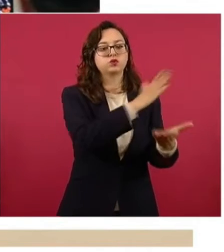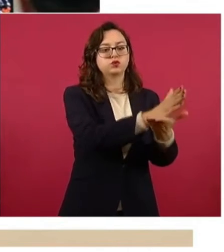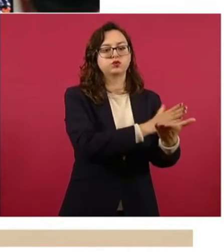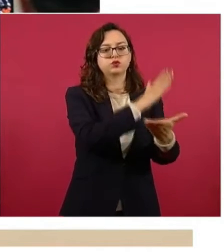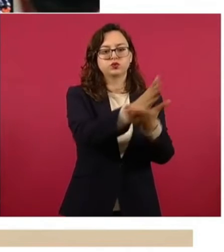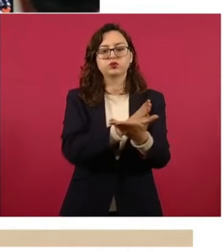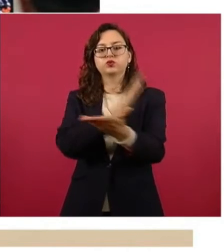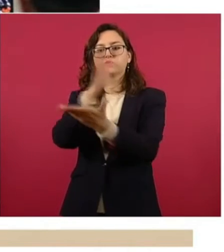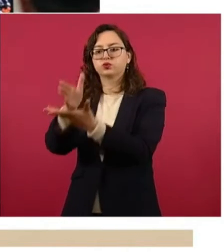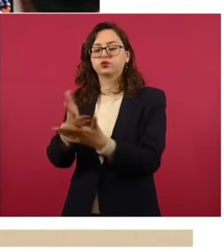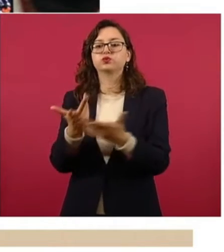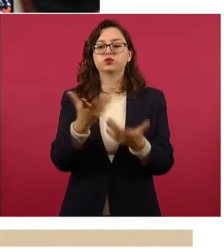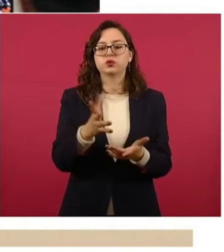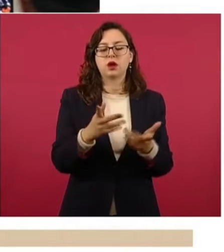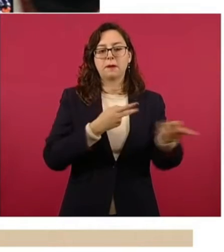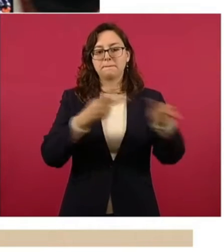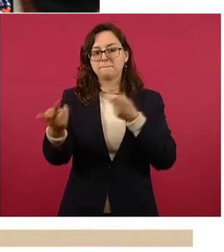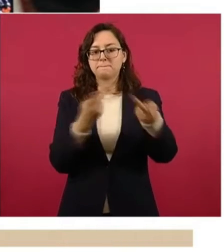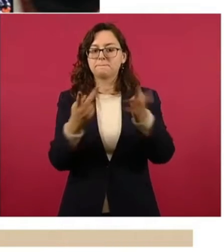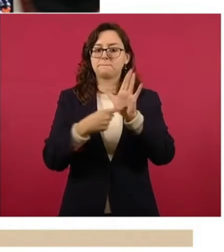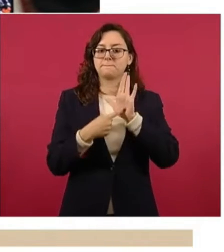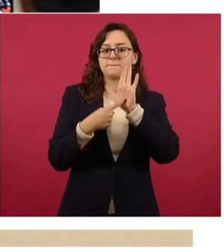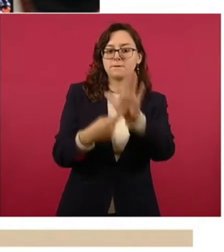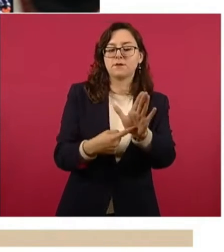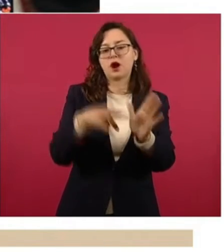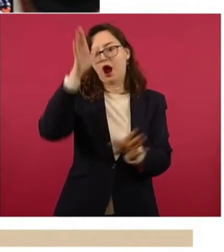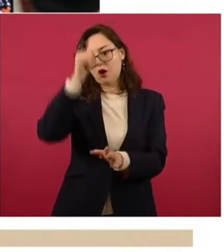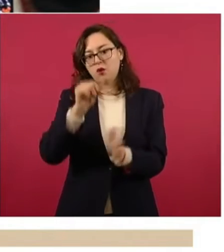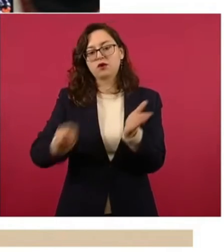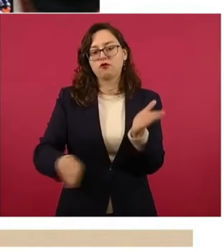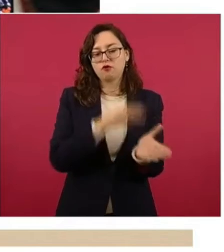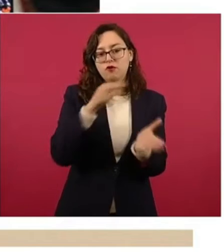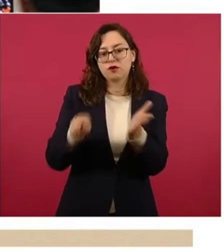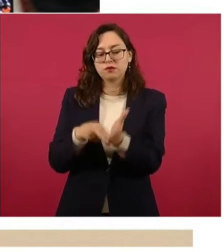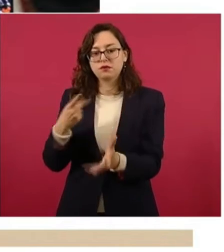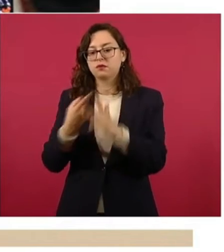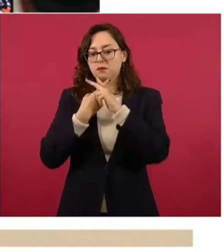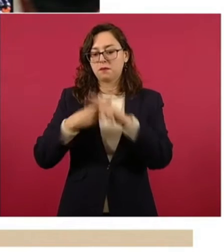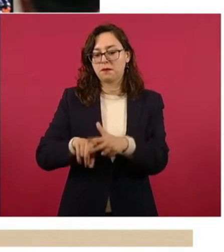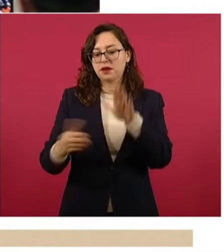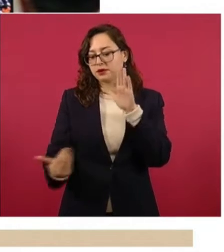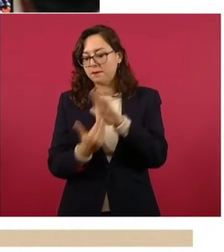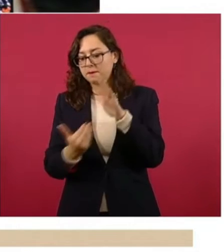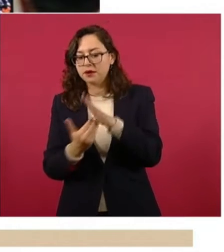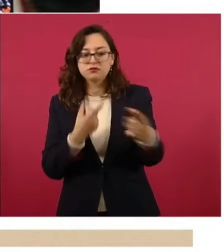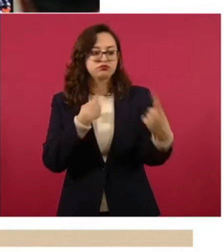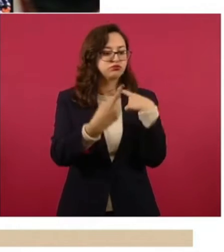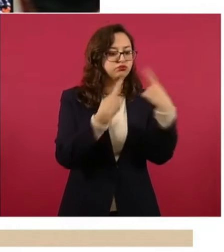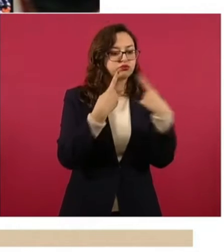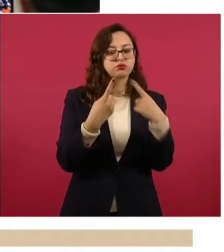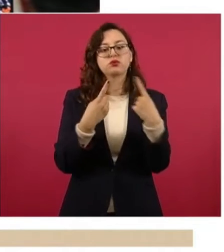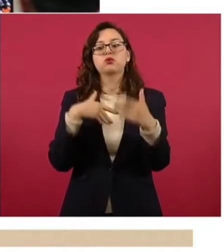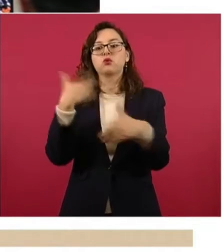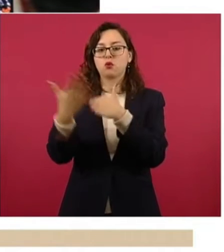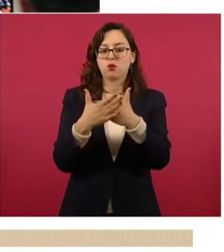convenios específicos e iniciar ya en este momento las mesas de trabajo para las